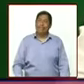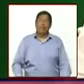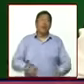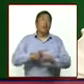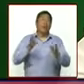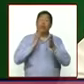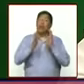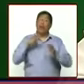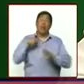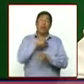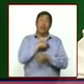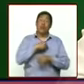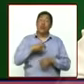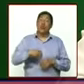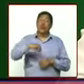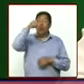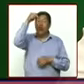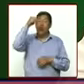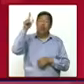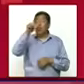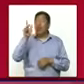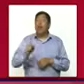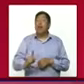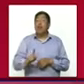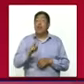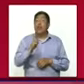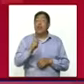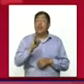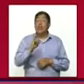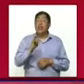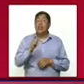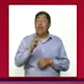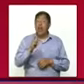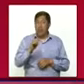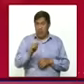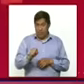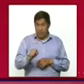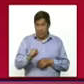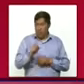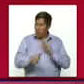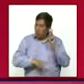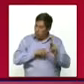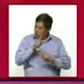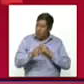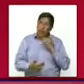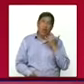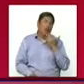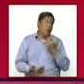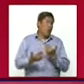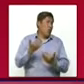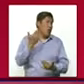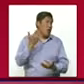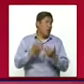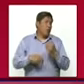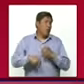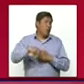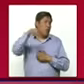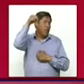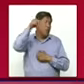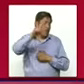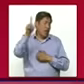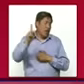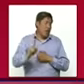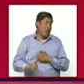Pero hablemos ahora de Ixiamas. Le hemos estado contando estos días el problema que tiene allí la población porque el fuego continúa.